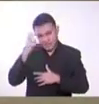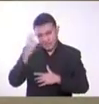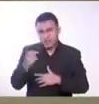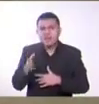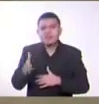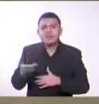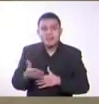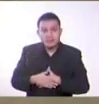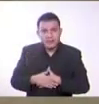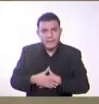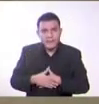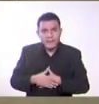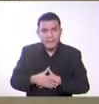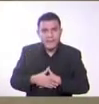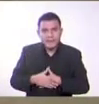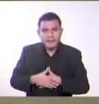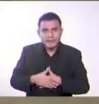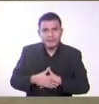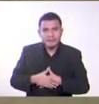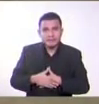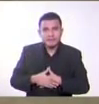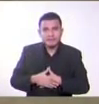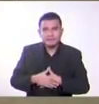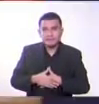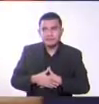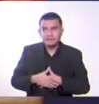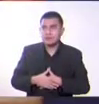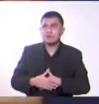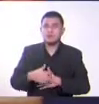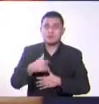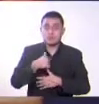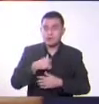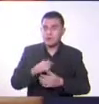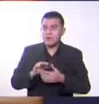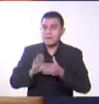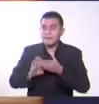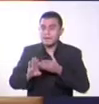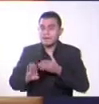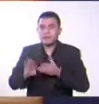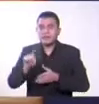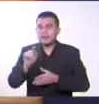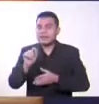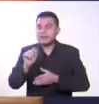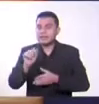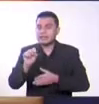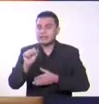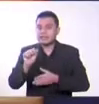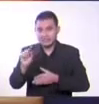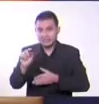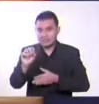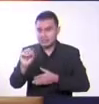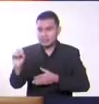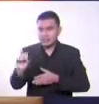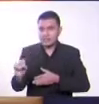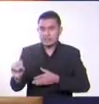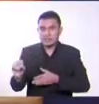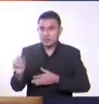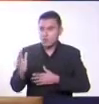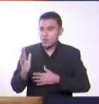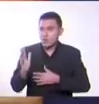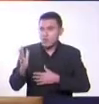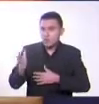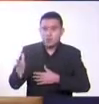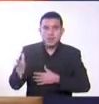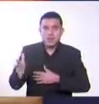¿Qué significa, Candy? Pues que cuando yo pago una tasa, yo destino ese tributo a un